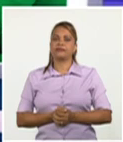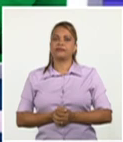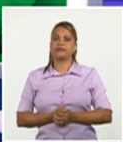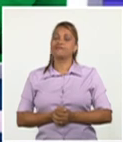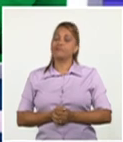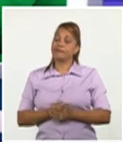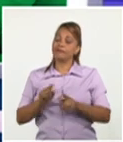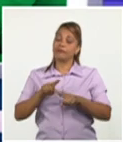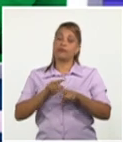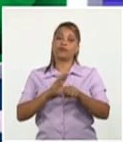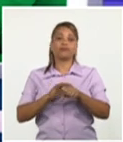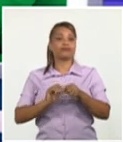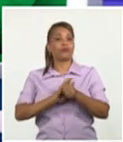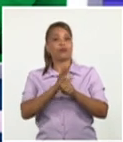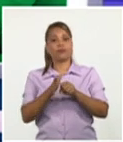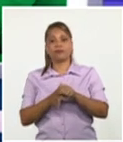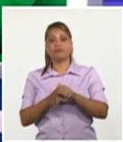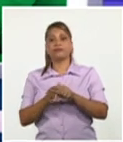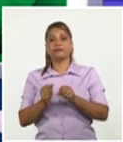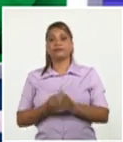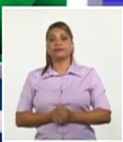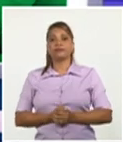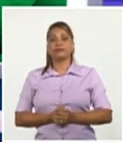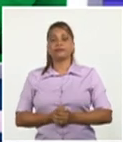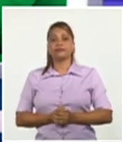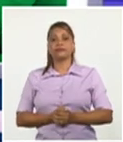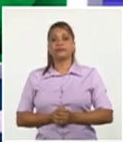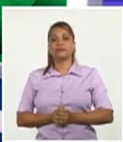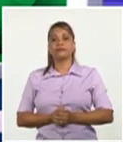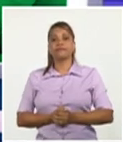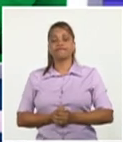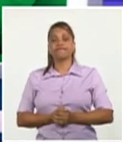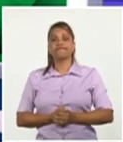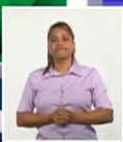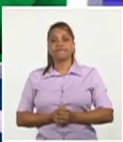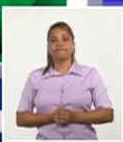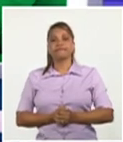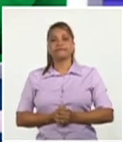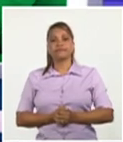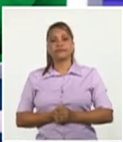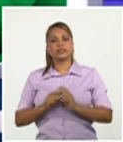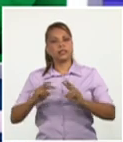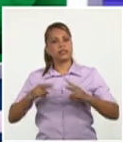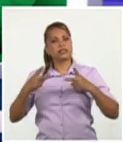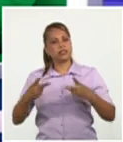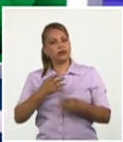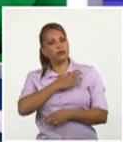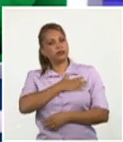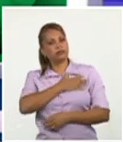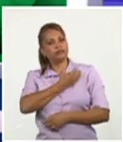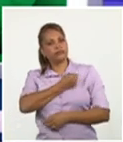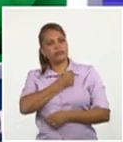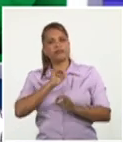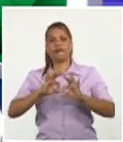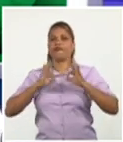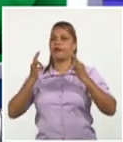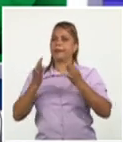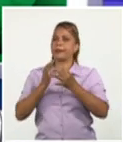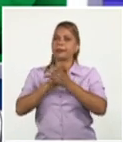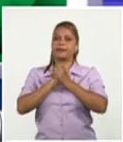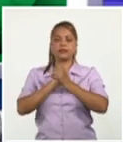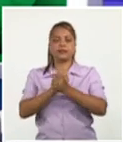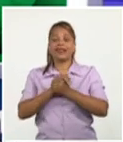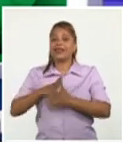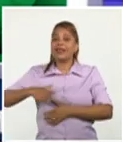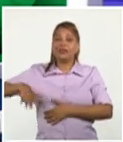complicaciones. Reiteramos nuestras condolencias a sus familiares, a las amistades de todas estas personas